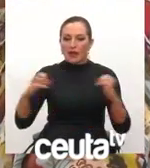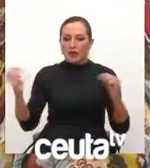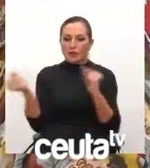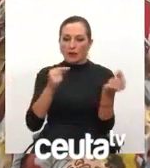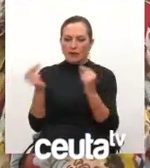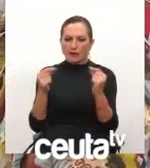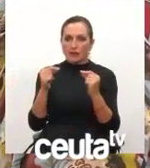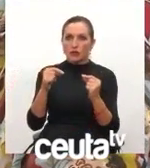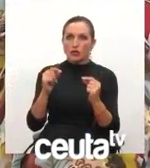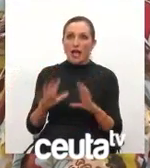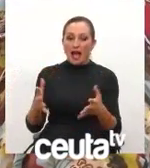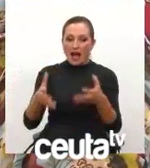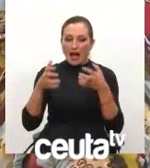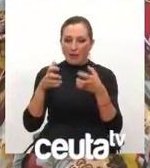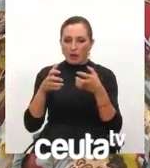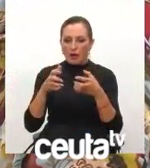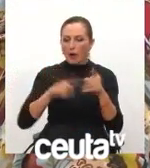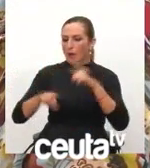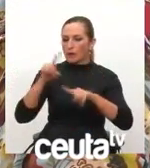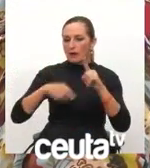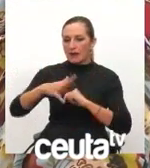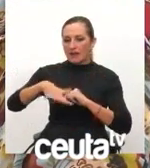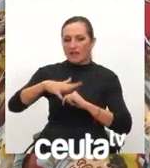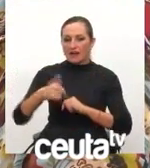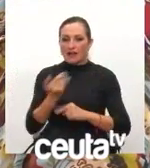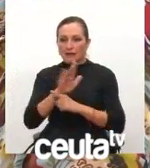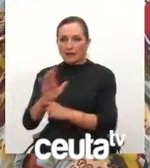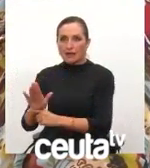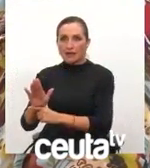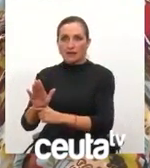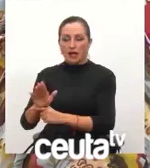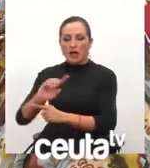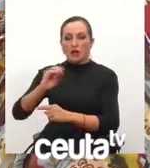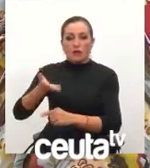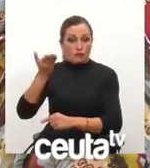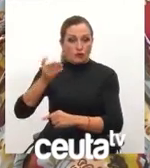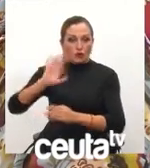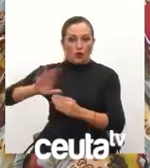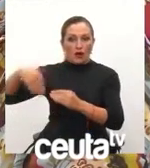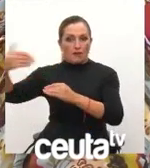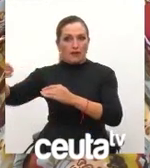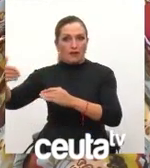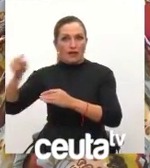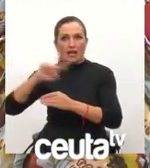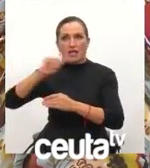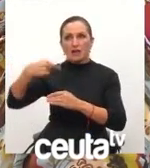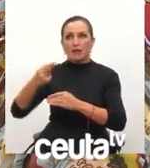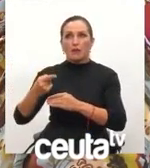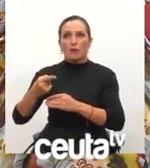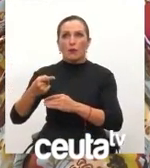actuaciones destinadas a solucionar los problemas que presentan las barriadas, sobre todo las de la periferia, y luego todo se queda en papel